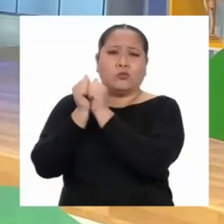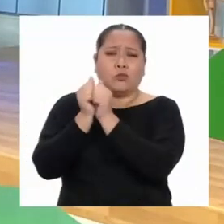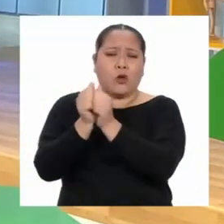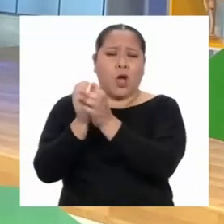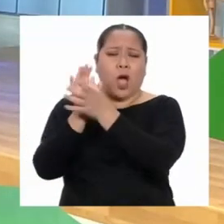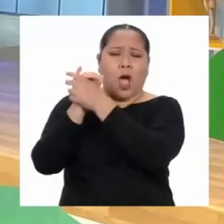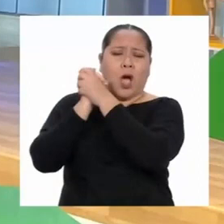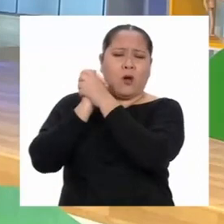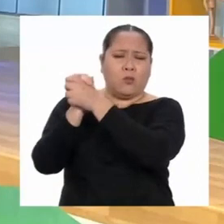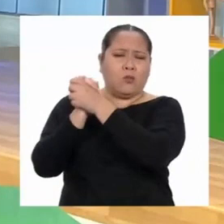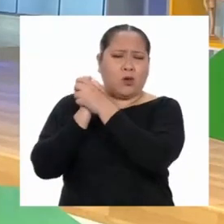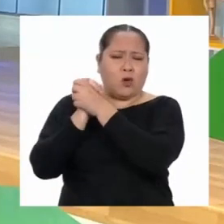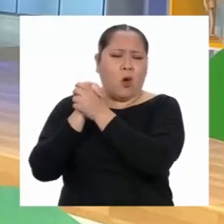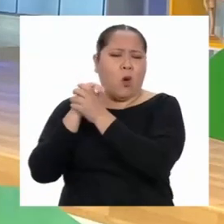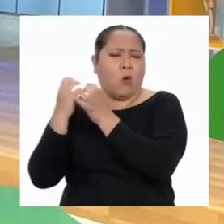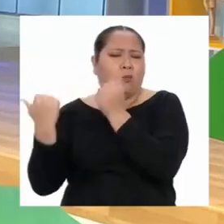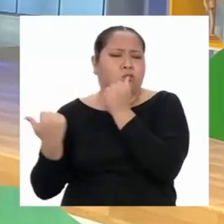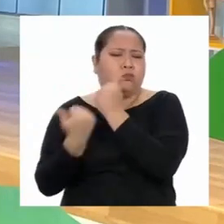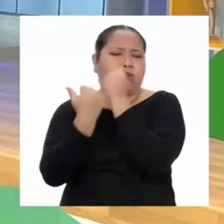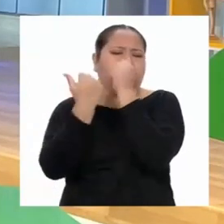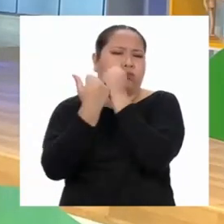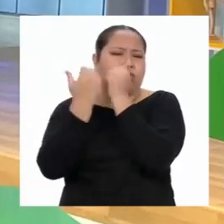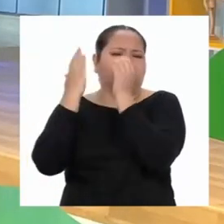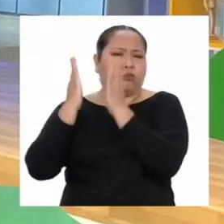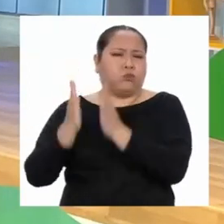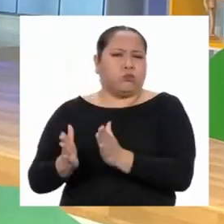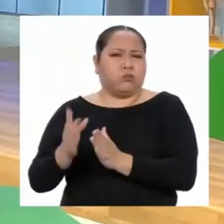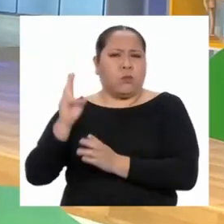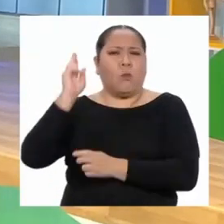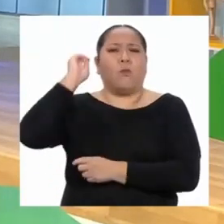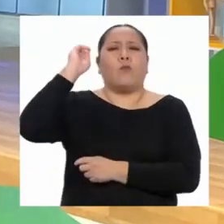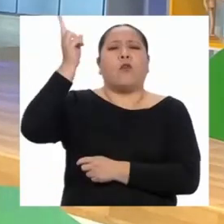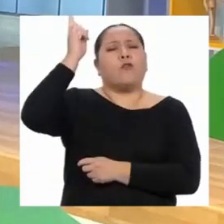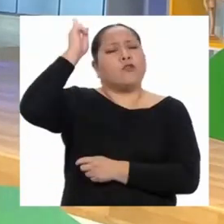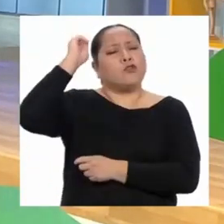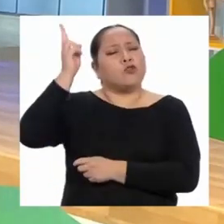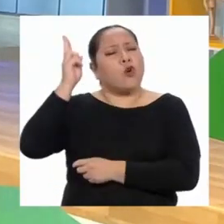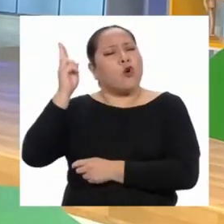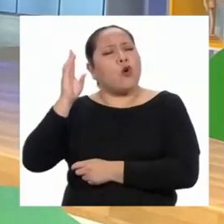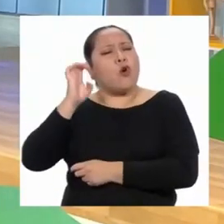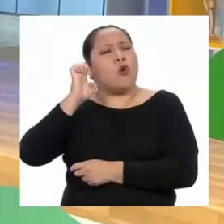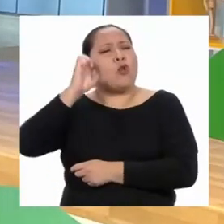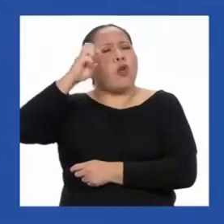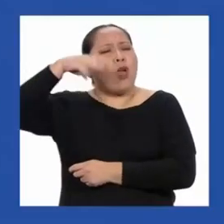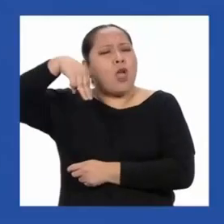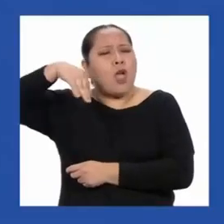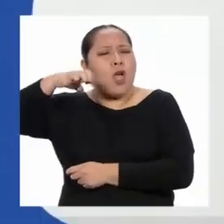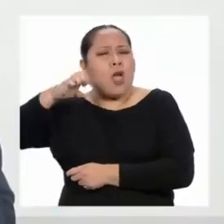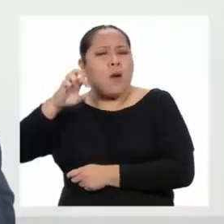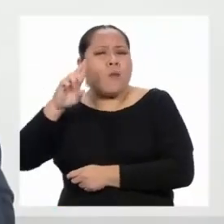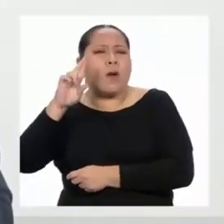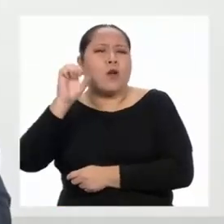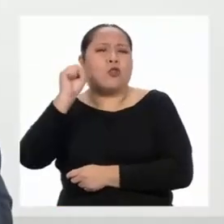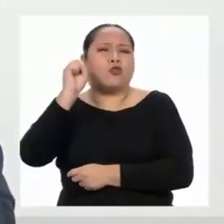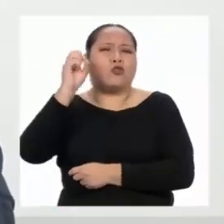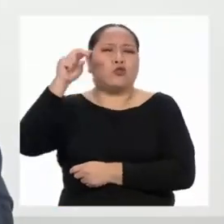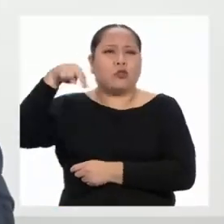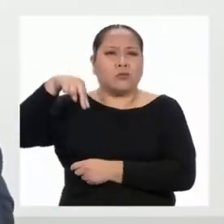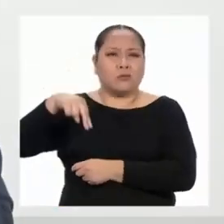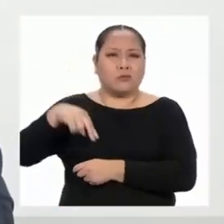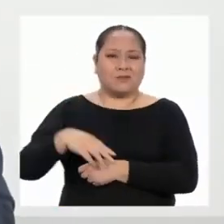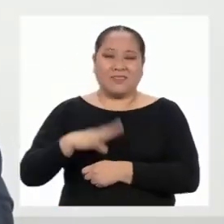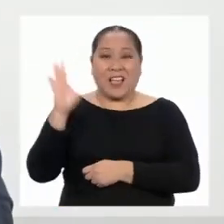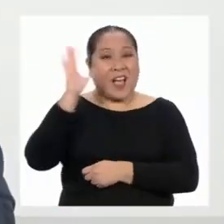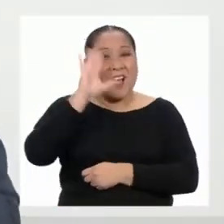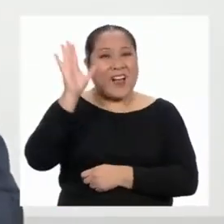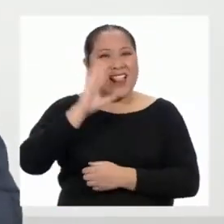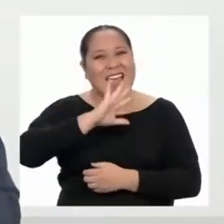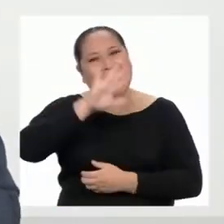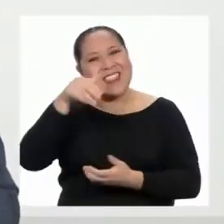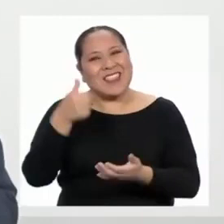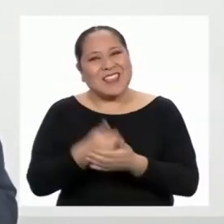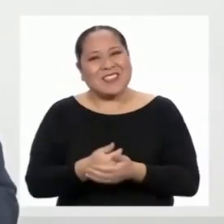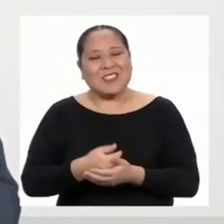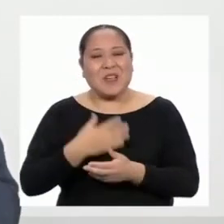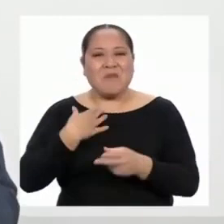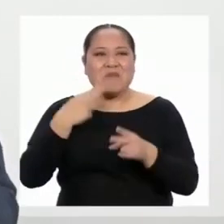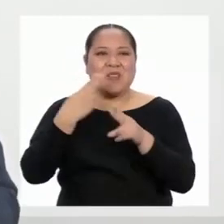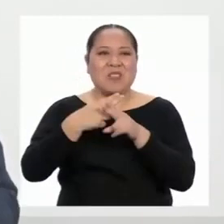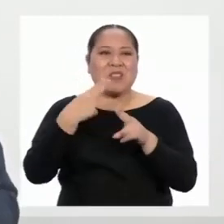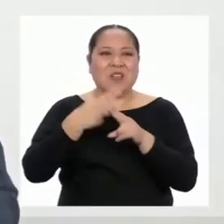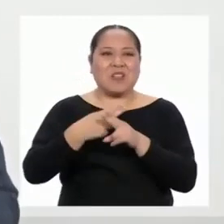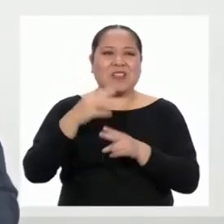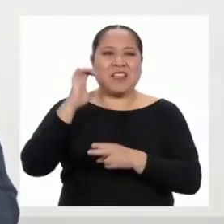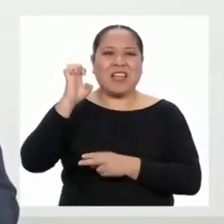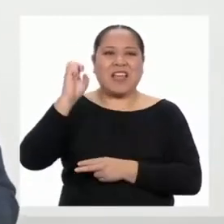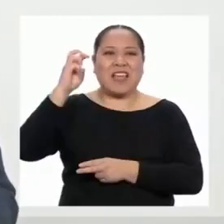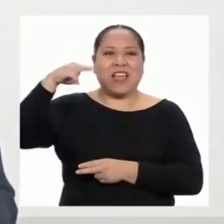socio, colega, profesor Emerson. Hola a todas y todos. Mi nombre